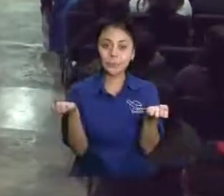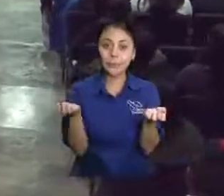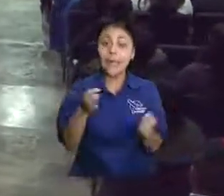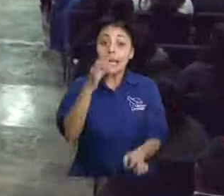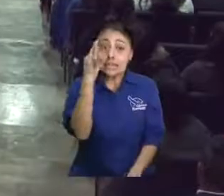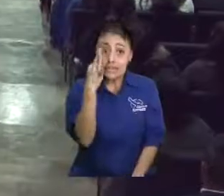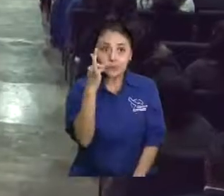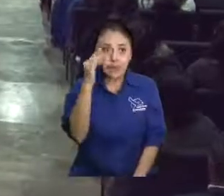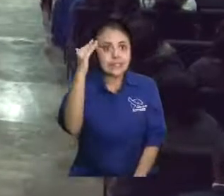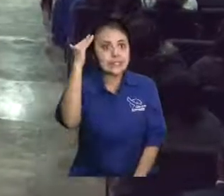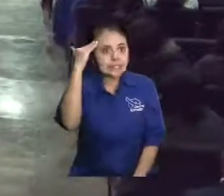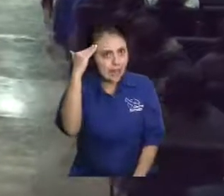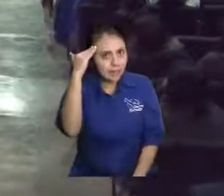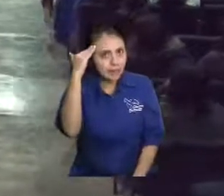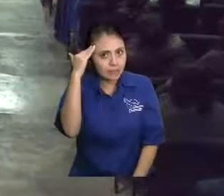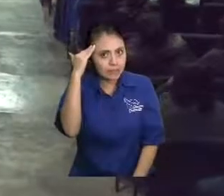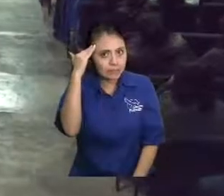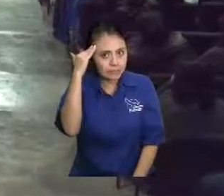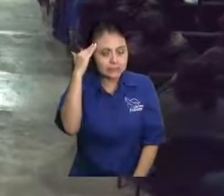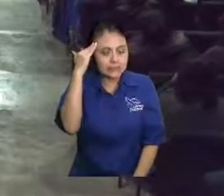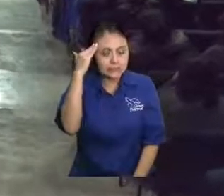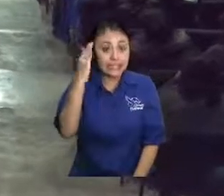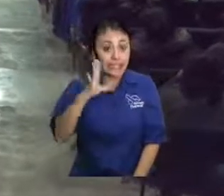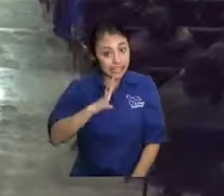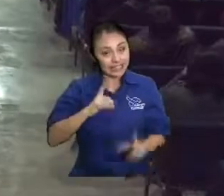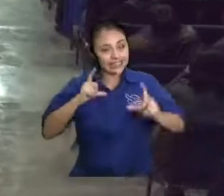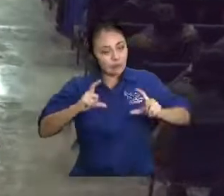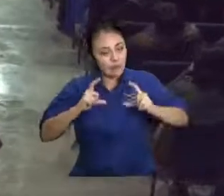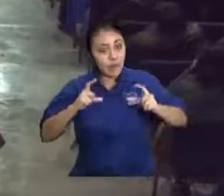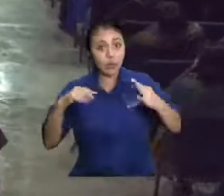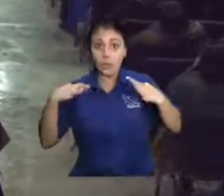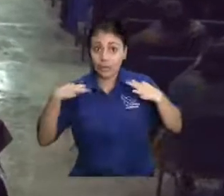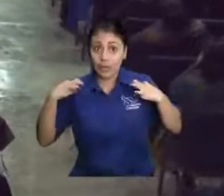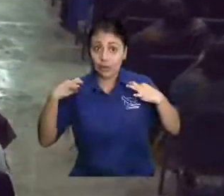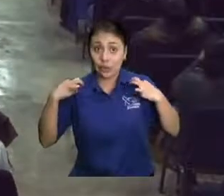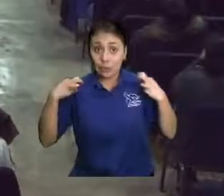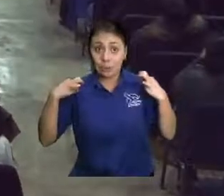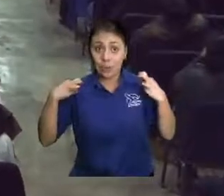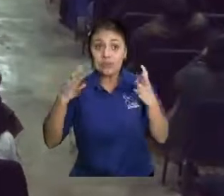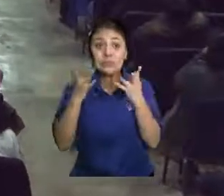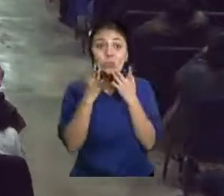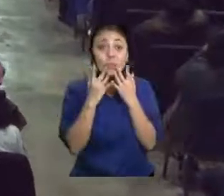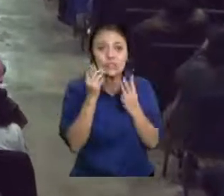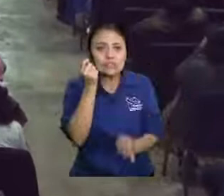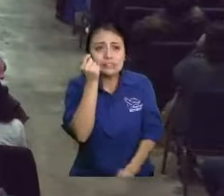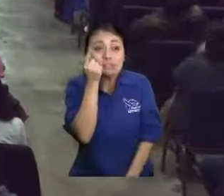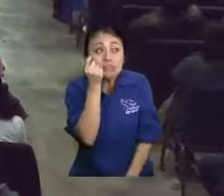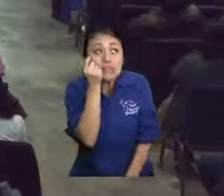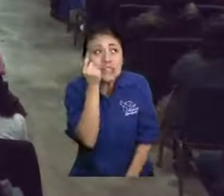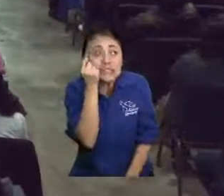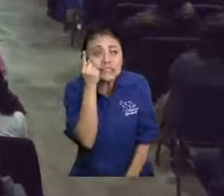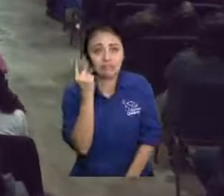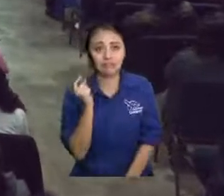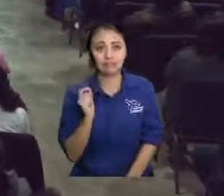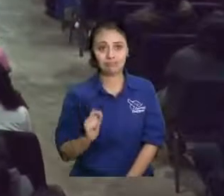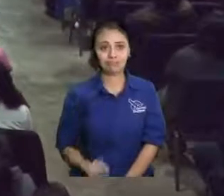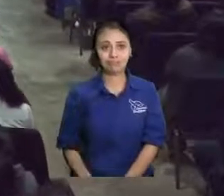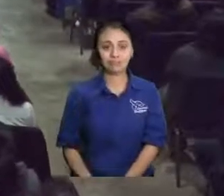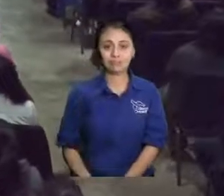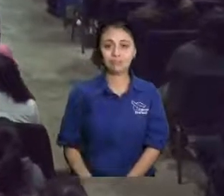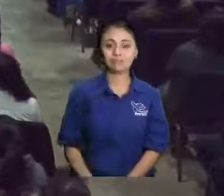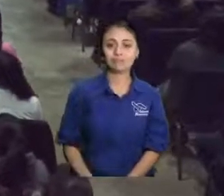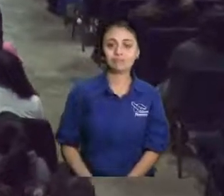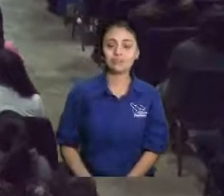las hermanas saben qué delicado. ¿Cómo se les mancha su ropa blanca? Bueno, también los